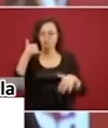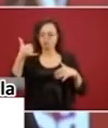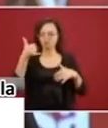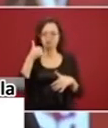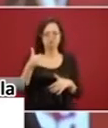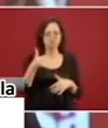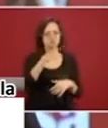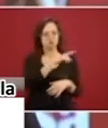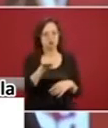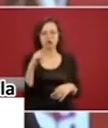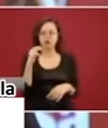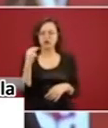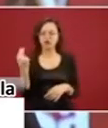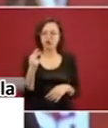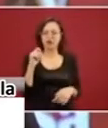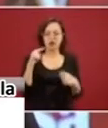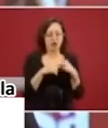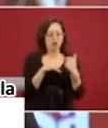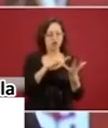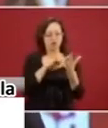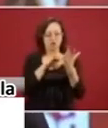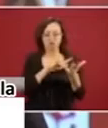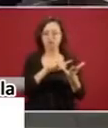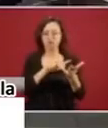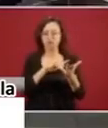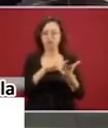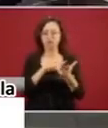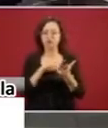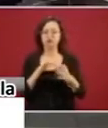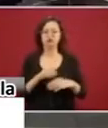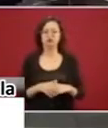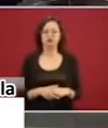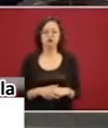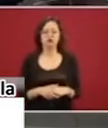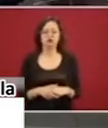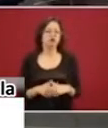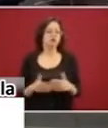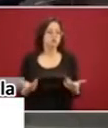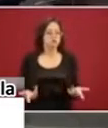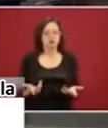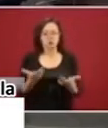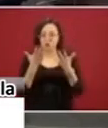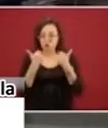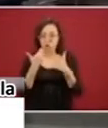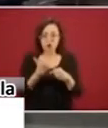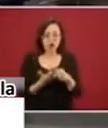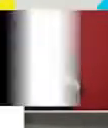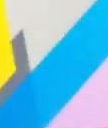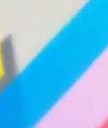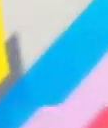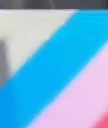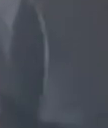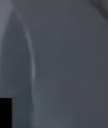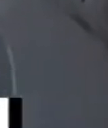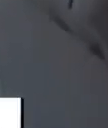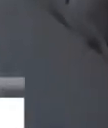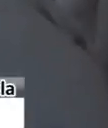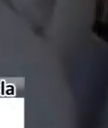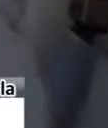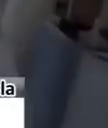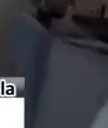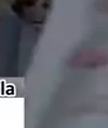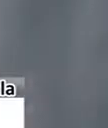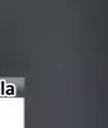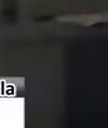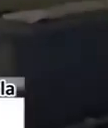York, con 101 infectados, le sigue Texas con 67 y California con 17 casos. Rusia reportó